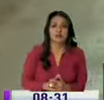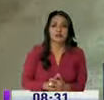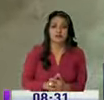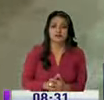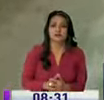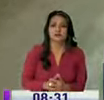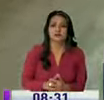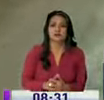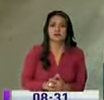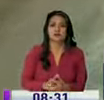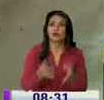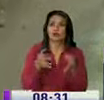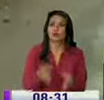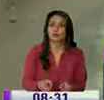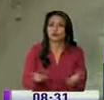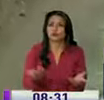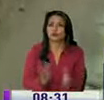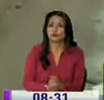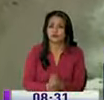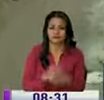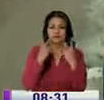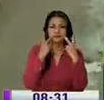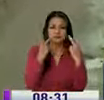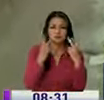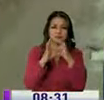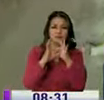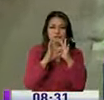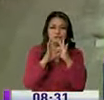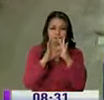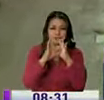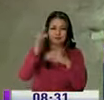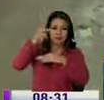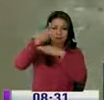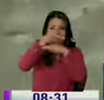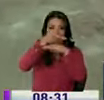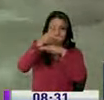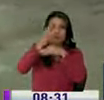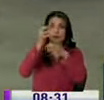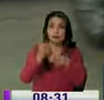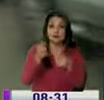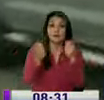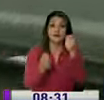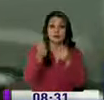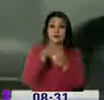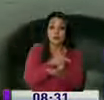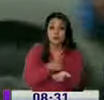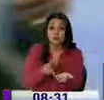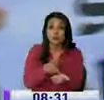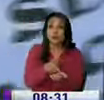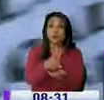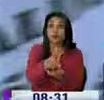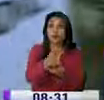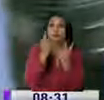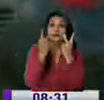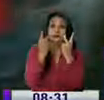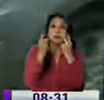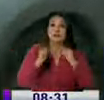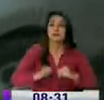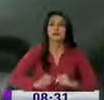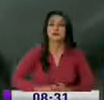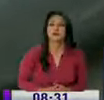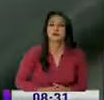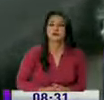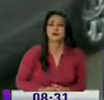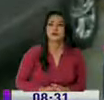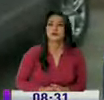ciudad. Miremos, Henry, no sé si por favor nos ayuda. En este momento está ingresando un vehículo y vamos a poder ver cómo es